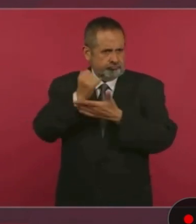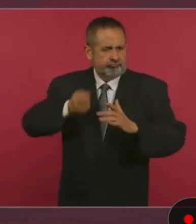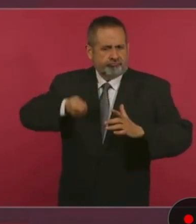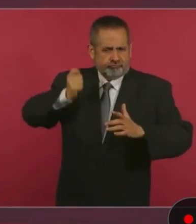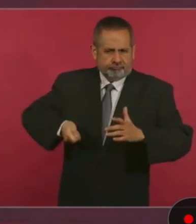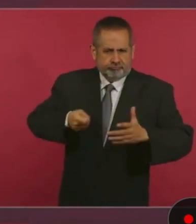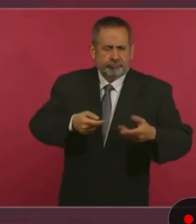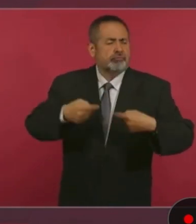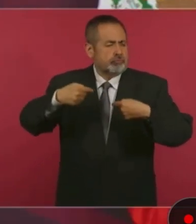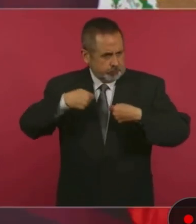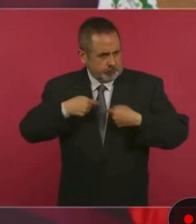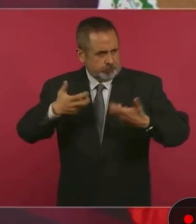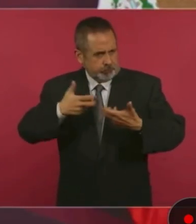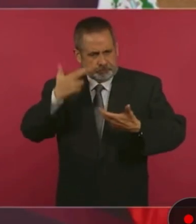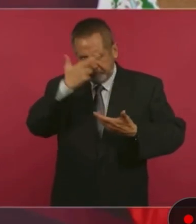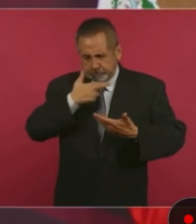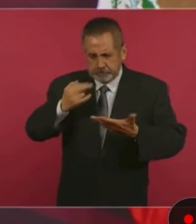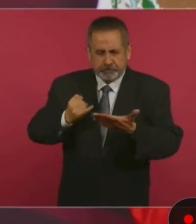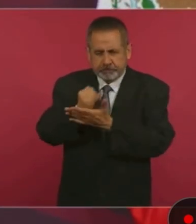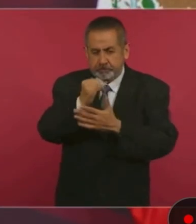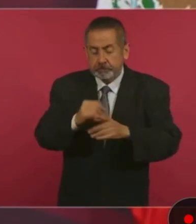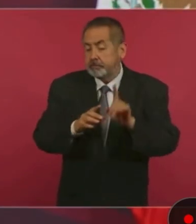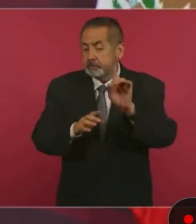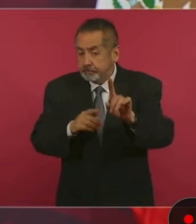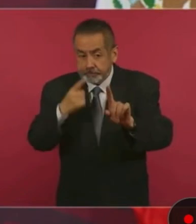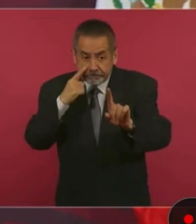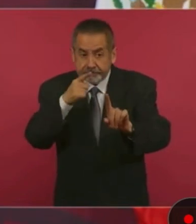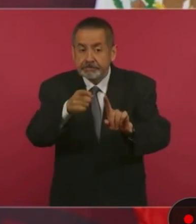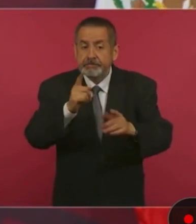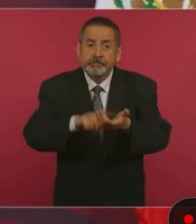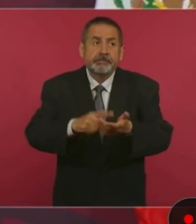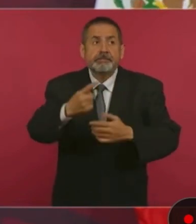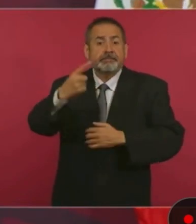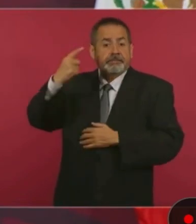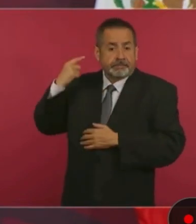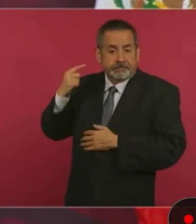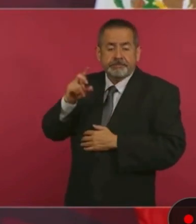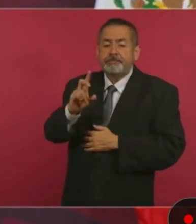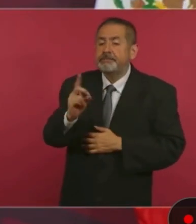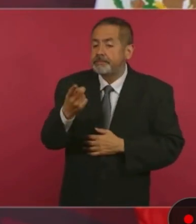para él resolver en diciembre.